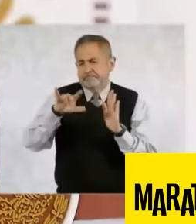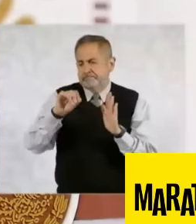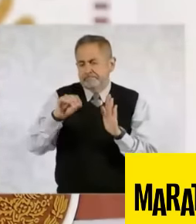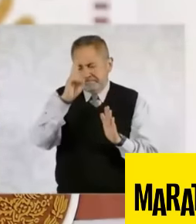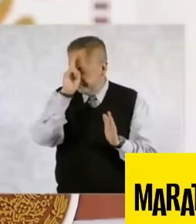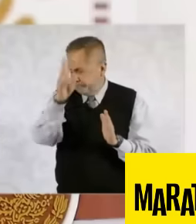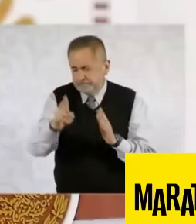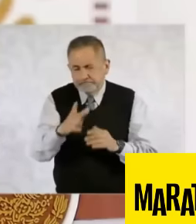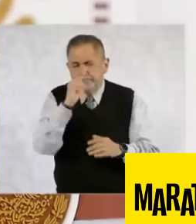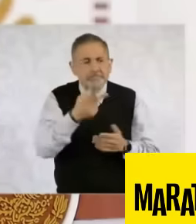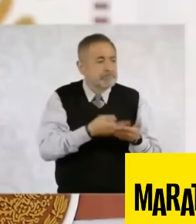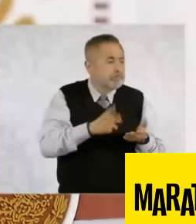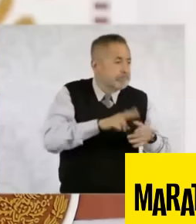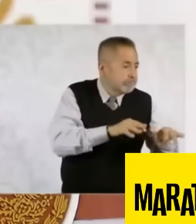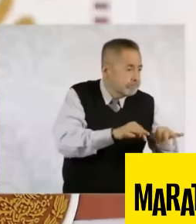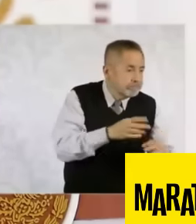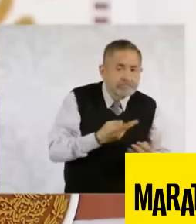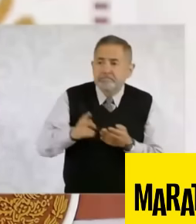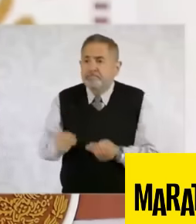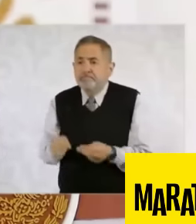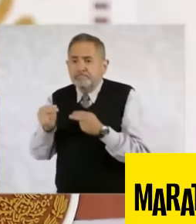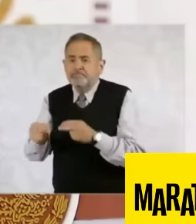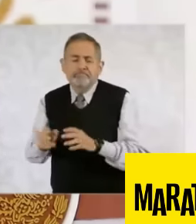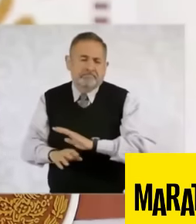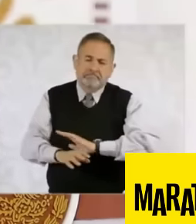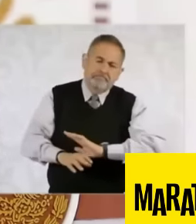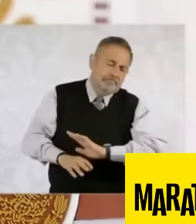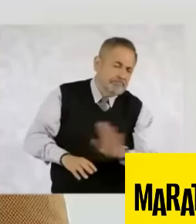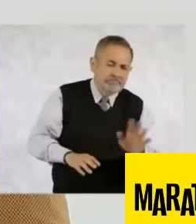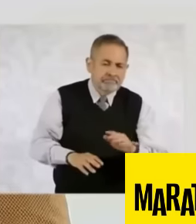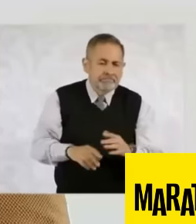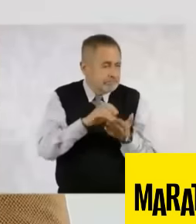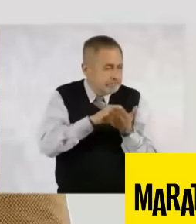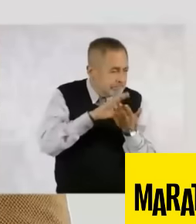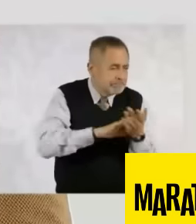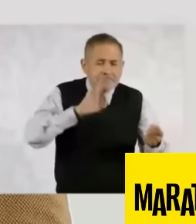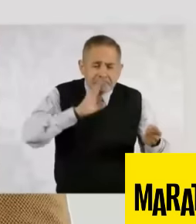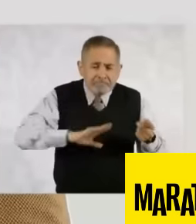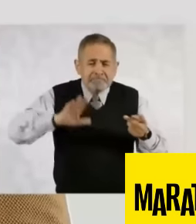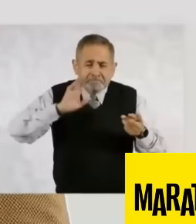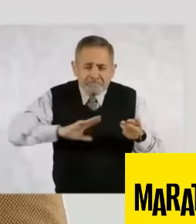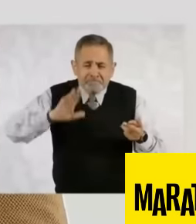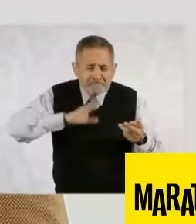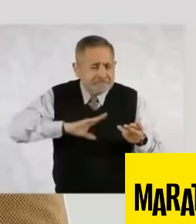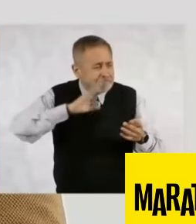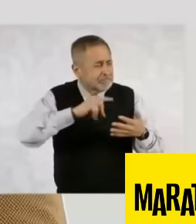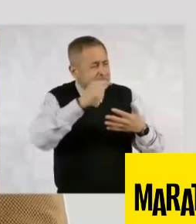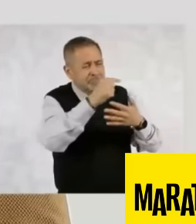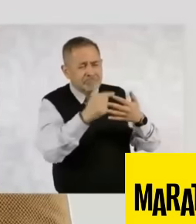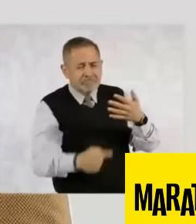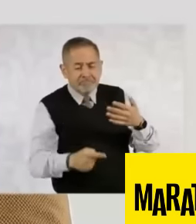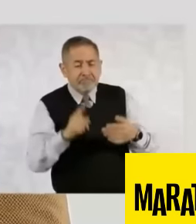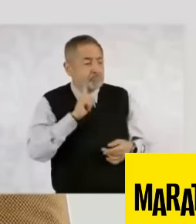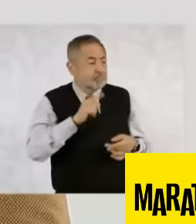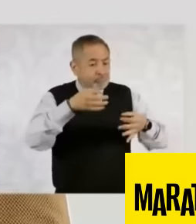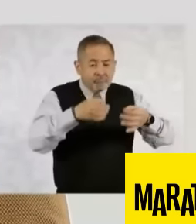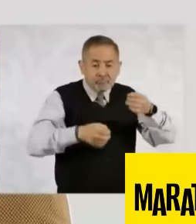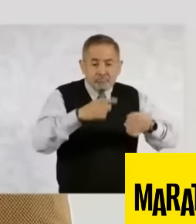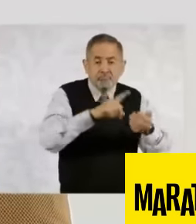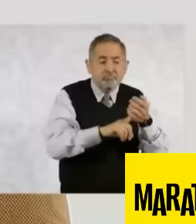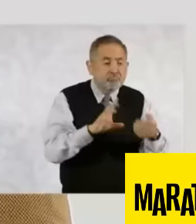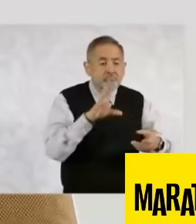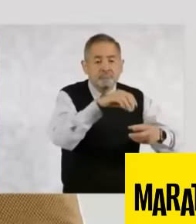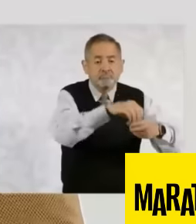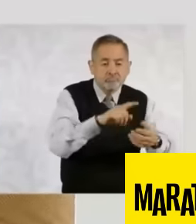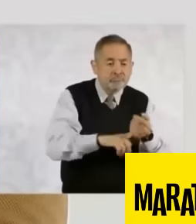cualquier pese a todo pese a todos sus registros eh esta jueza adscrita al juzgado